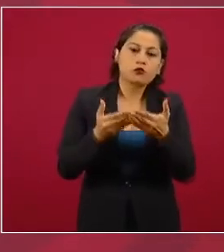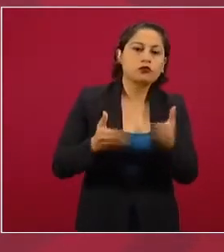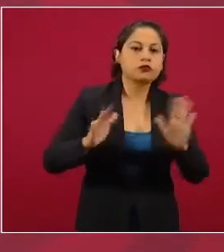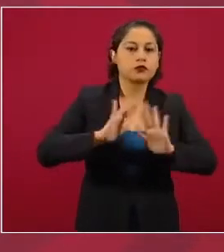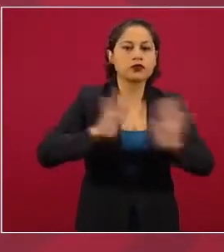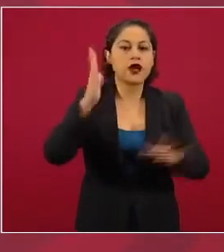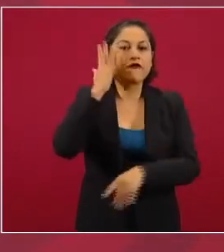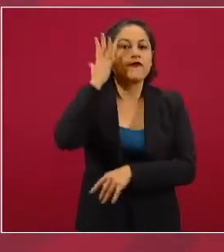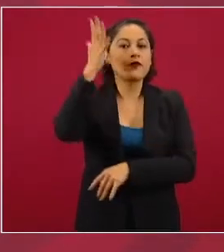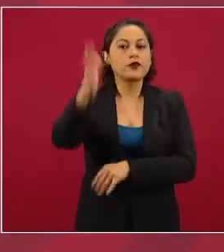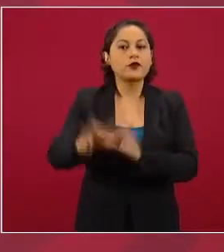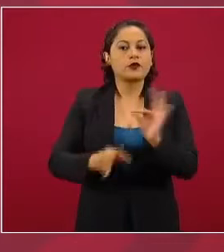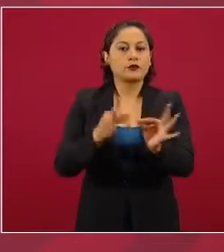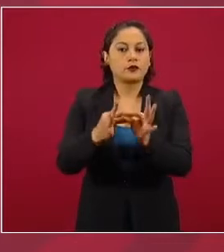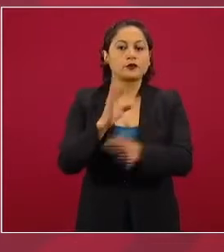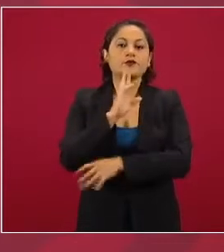López-Gatell